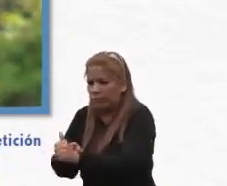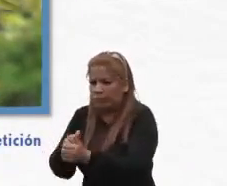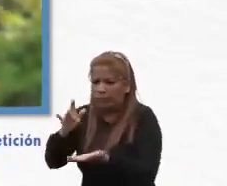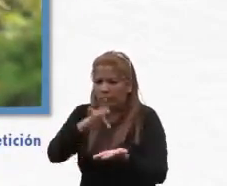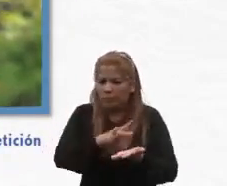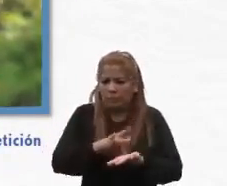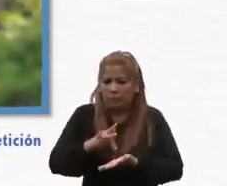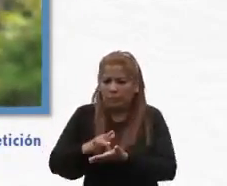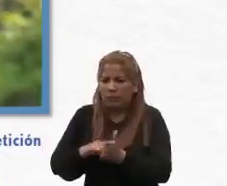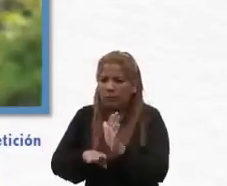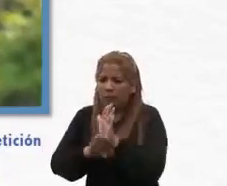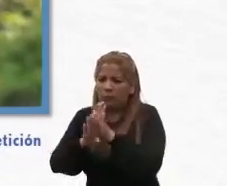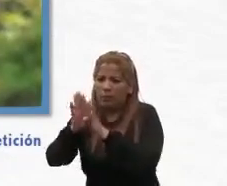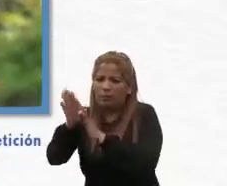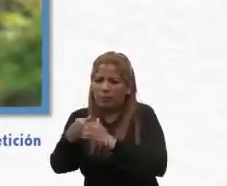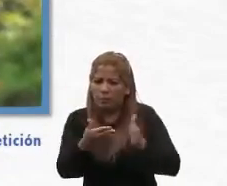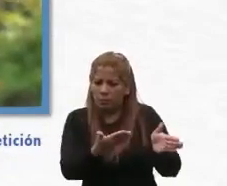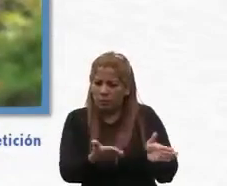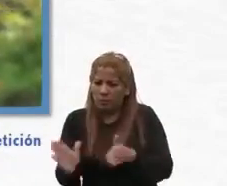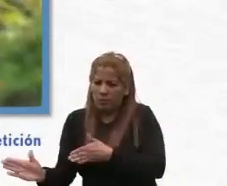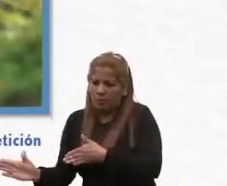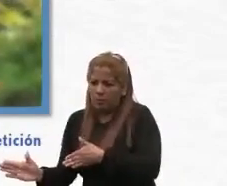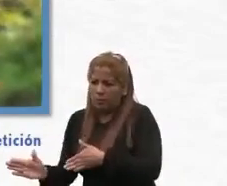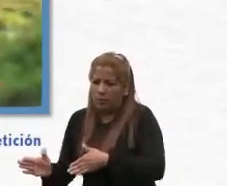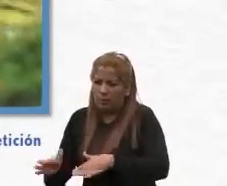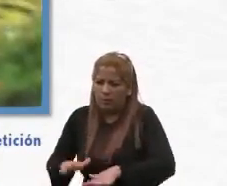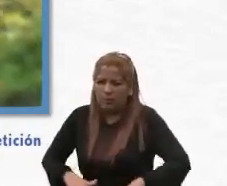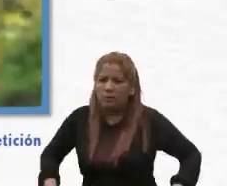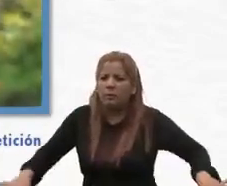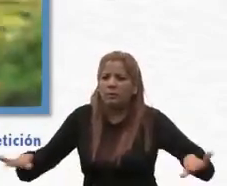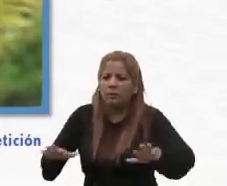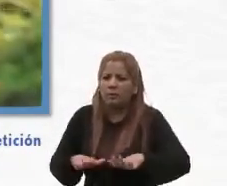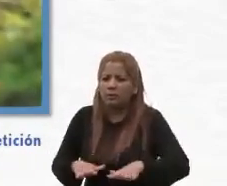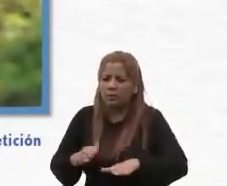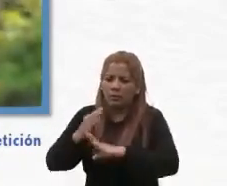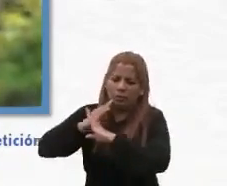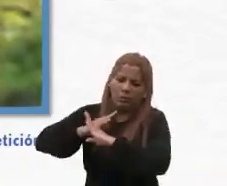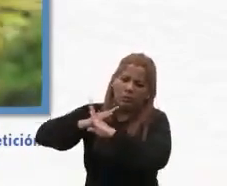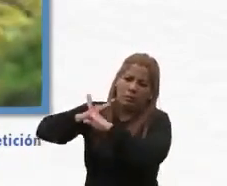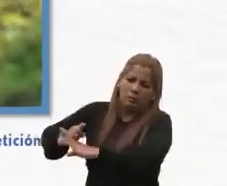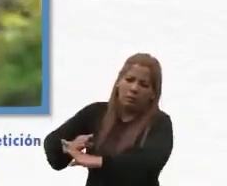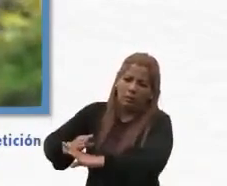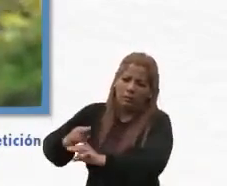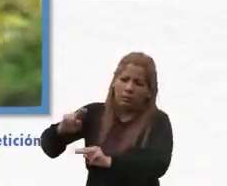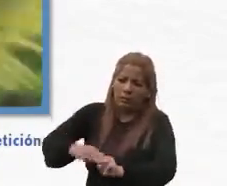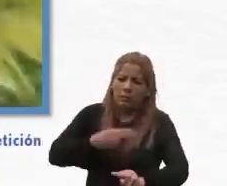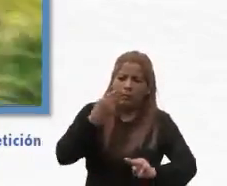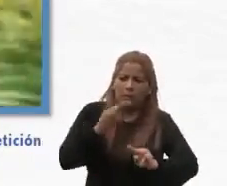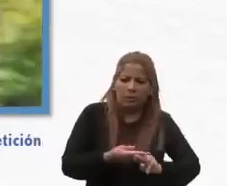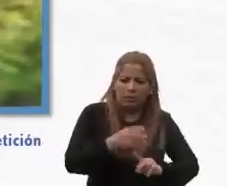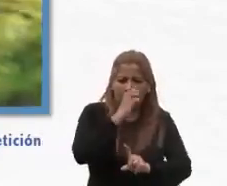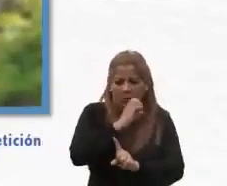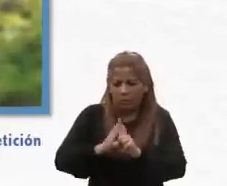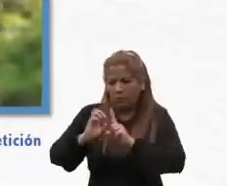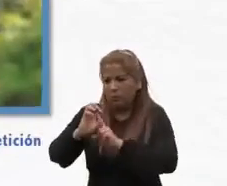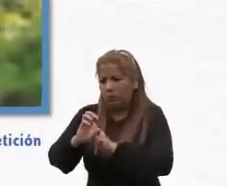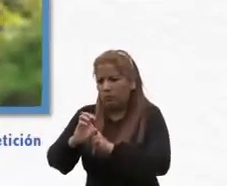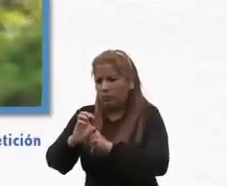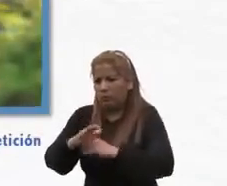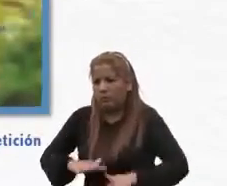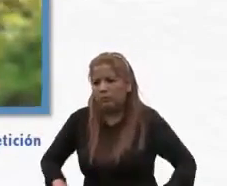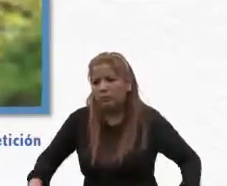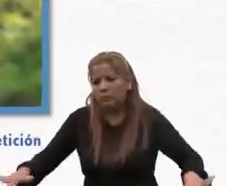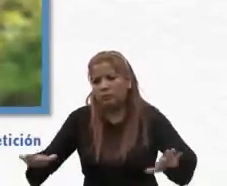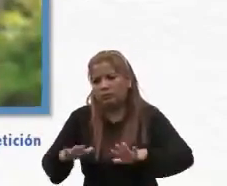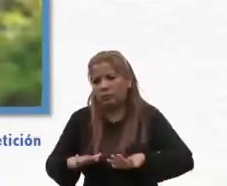de los planes territoriales económicos de defensa de lo cultural, de lo natural en los territorios. Y todas